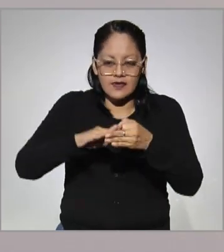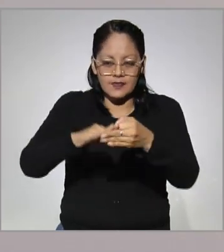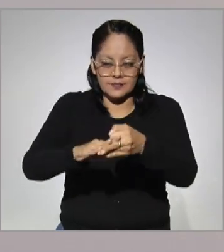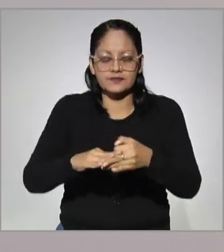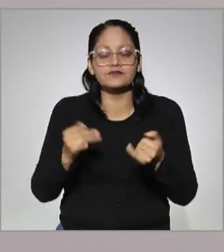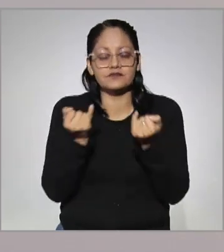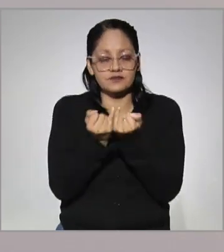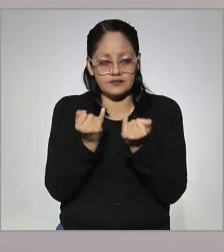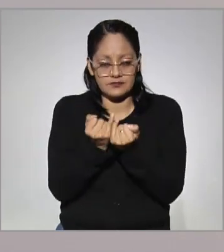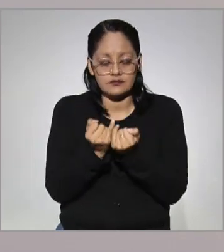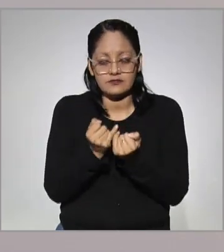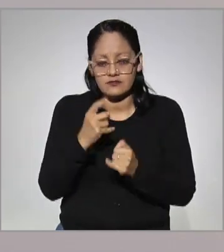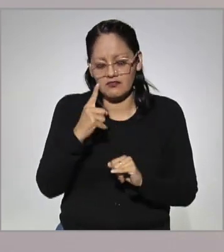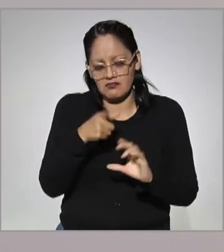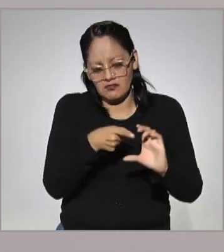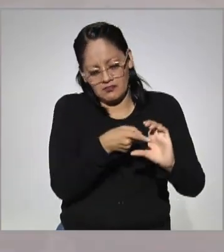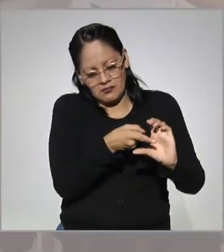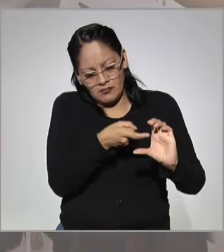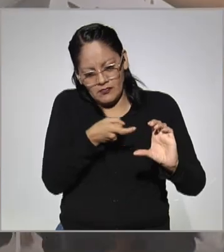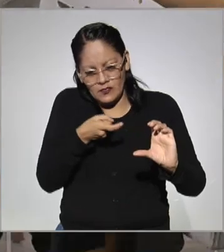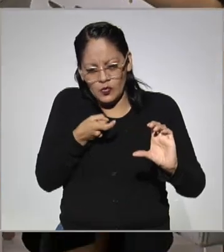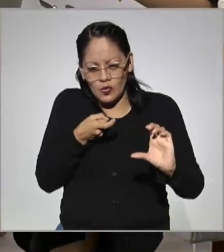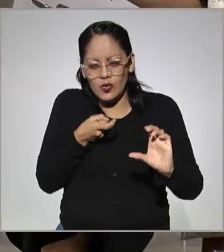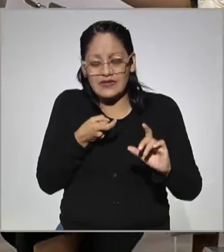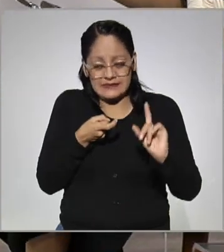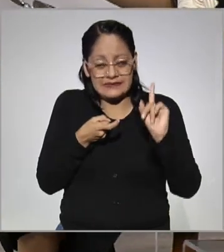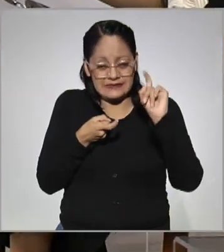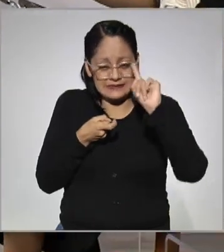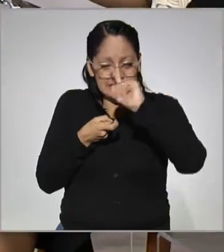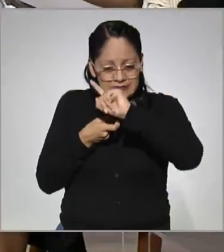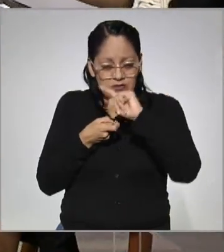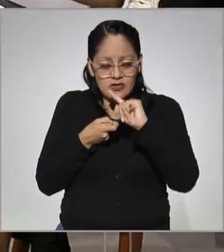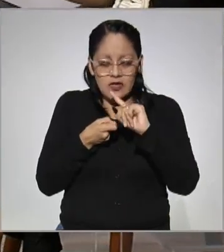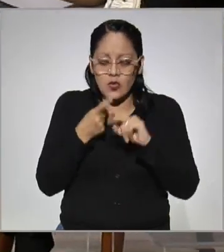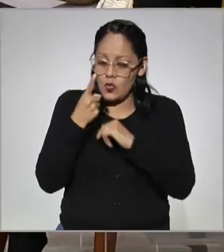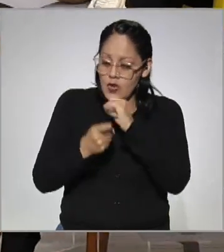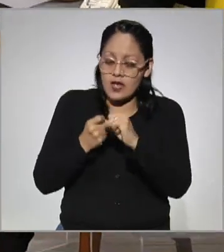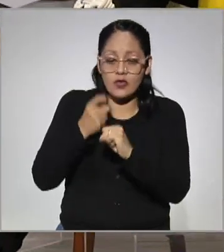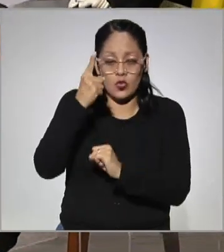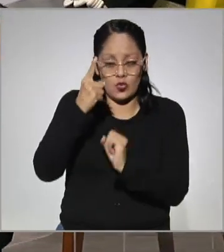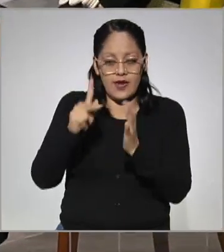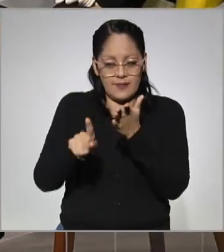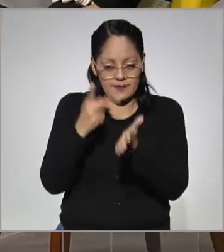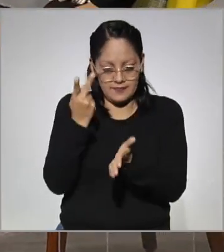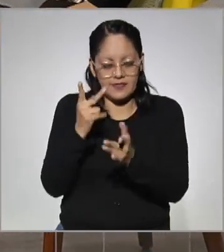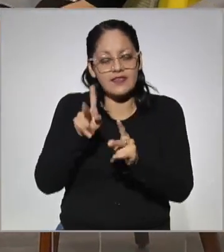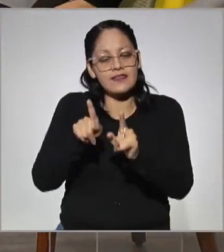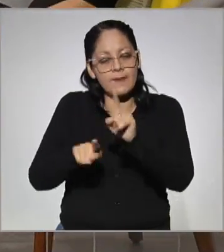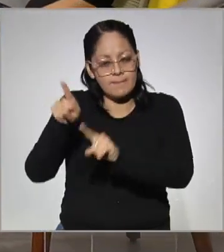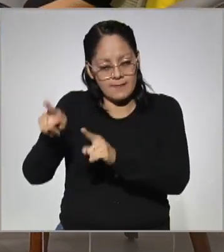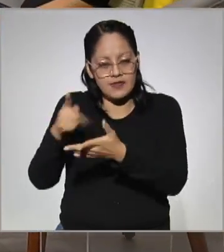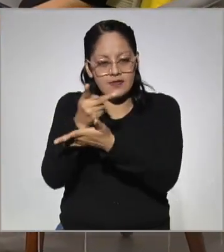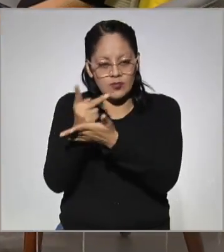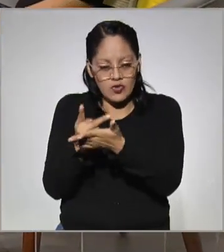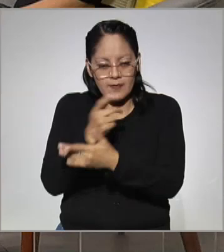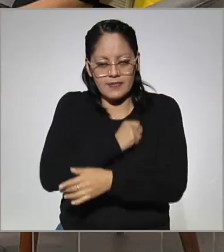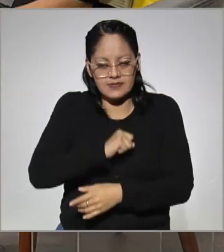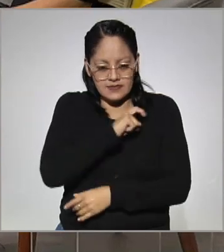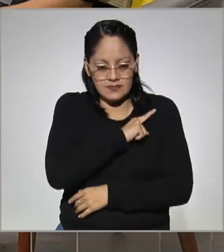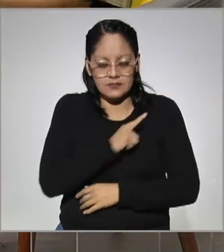de una manera relativamente Una no vez al año. complicada, una vez al año, dependiendo mucho de los programas que haya en salud, ¿no? O Y